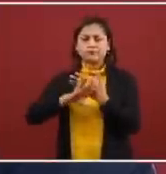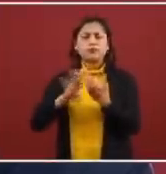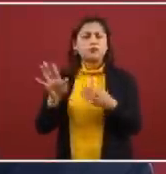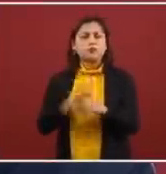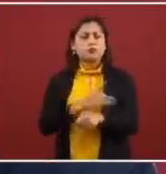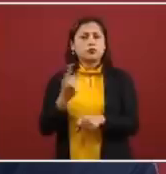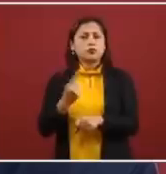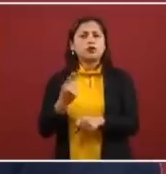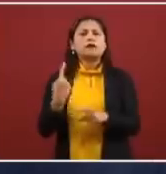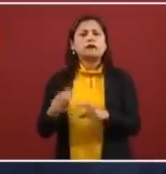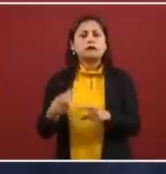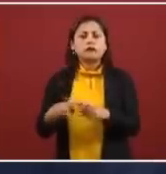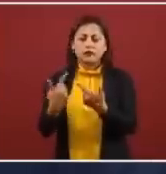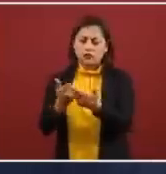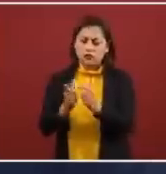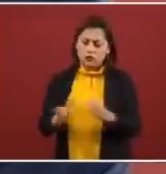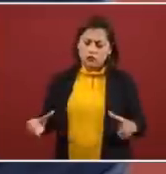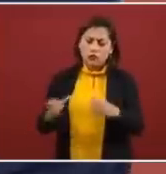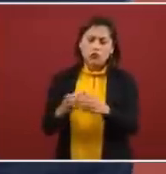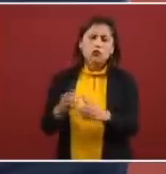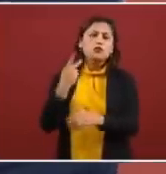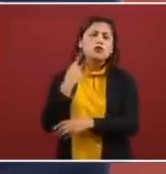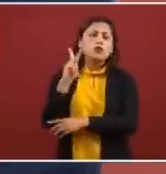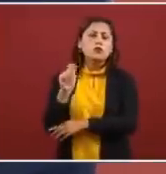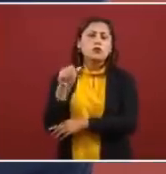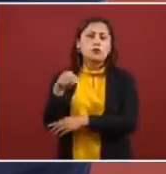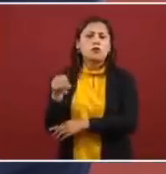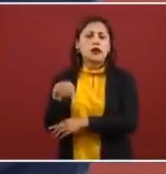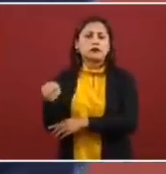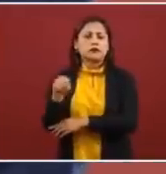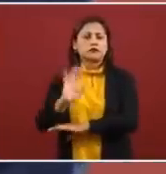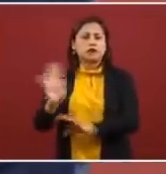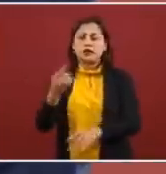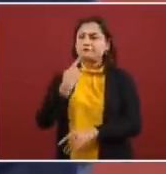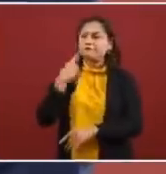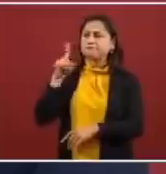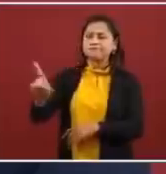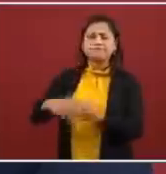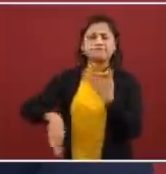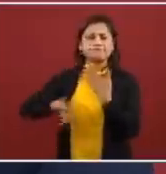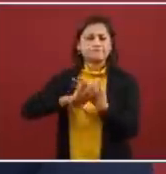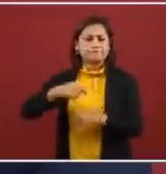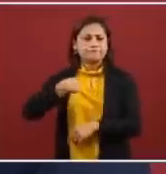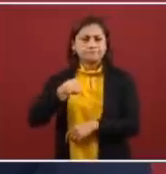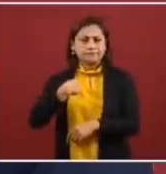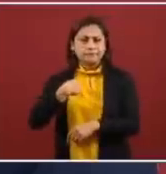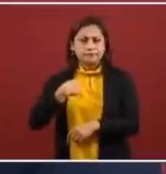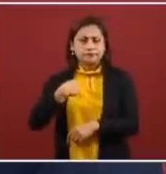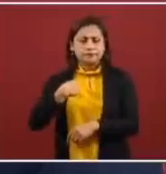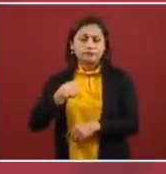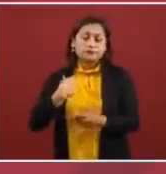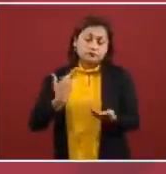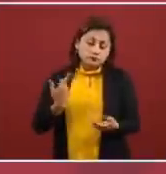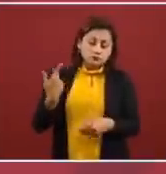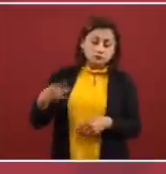dirigentes del pan los que son partidarios de el uso de la fuerza